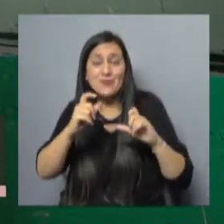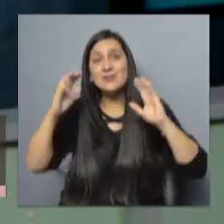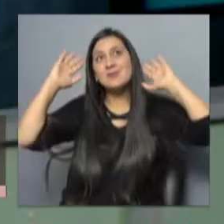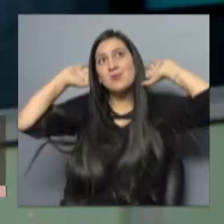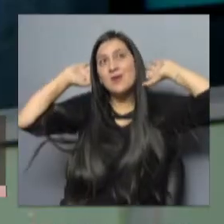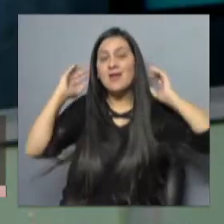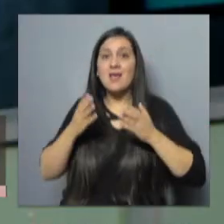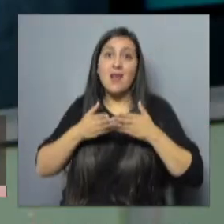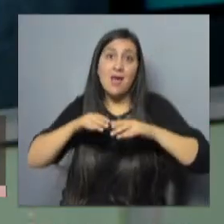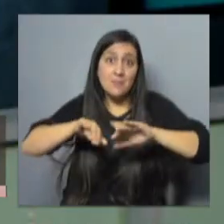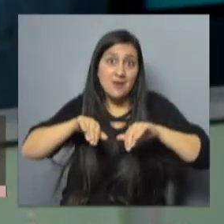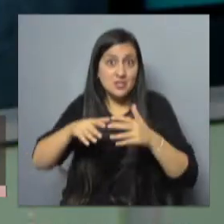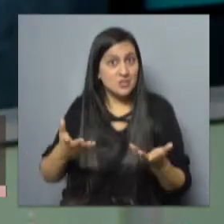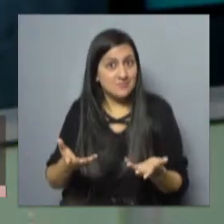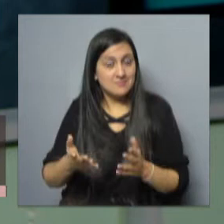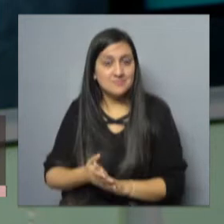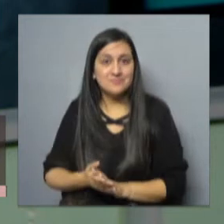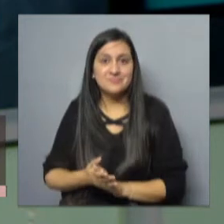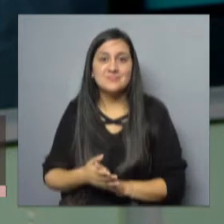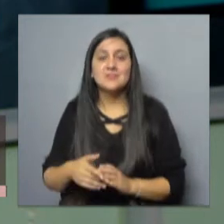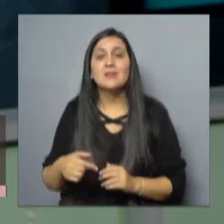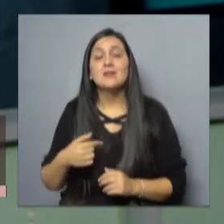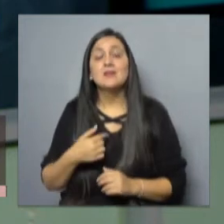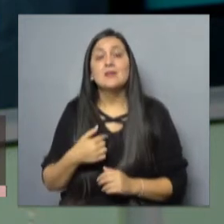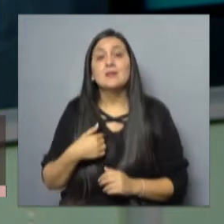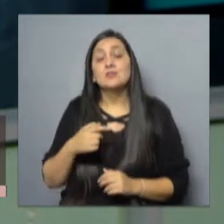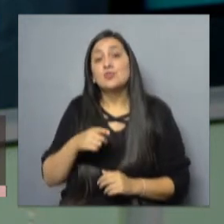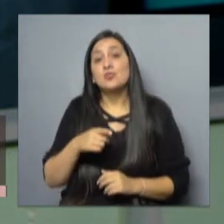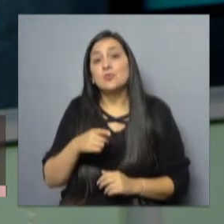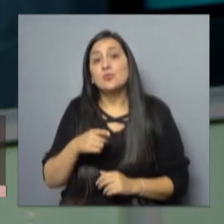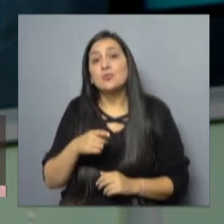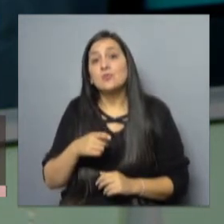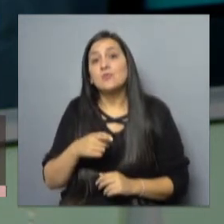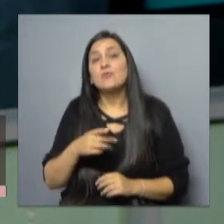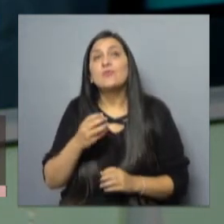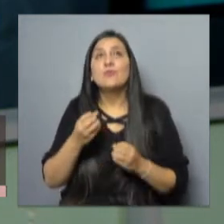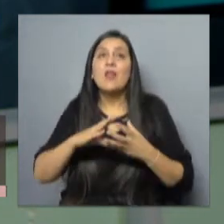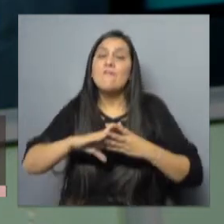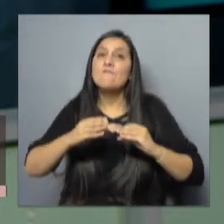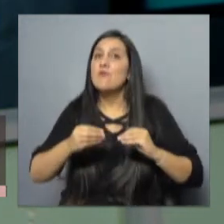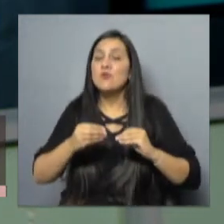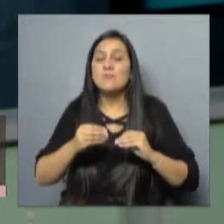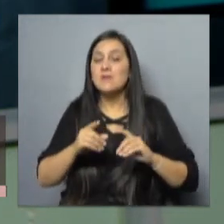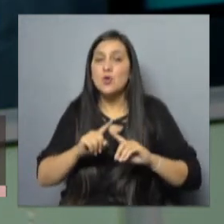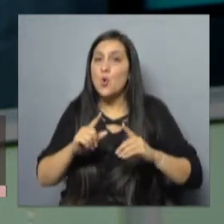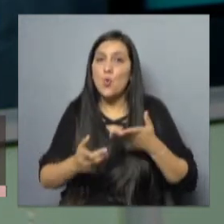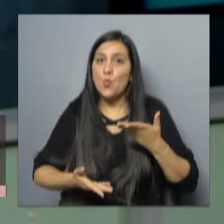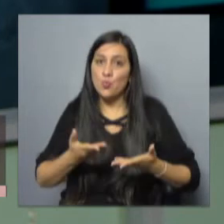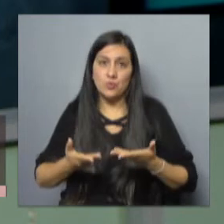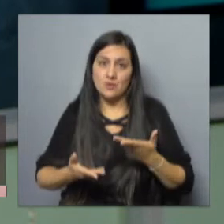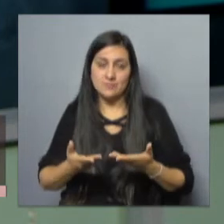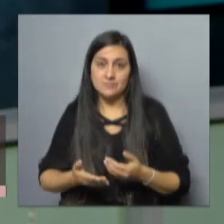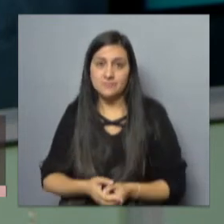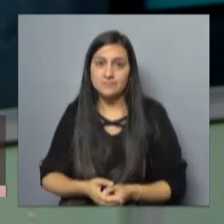totalmente claro no sé si tengo que decirlo de esta manera que se trató de una medida arbitraria este en verdad